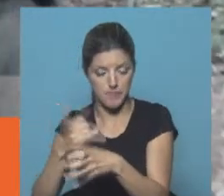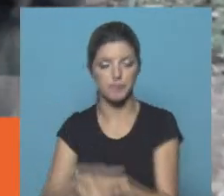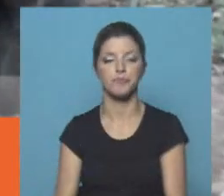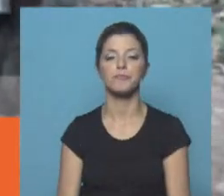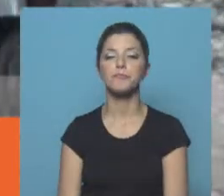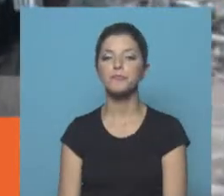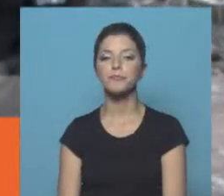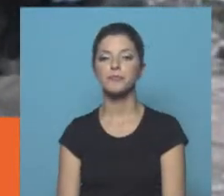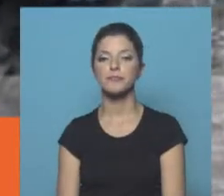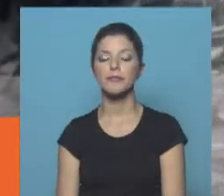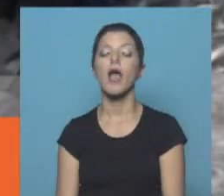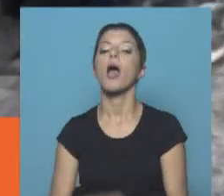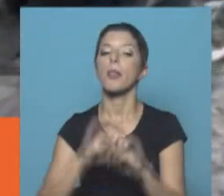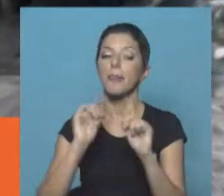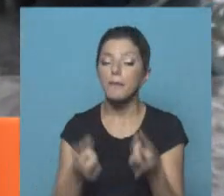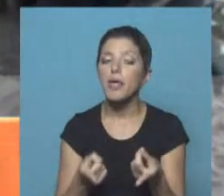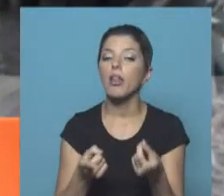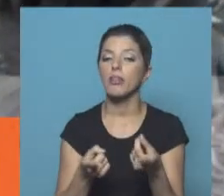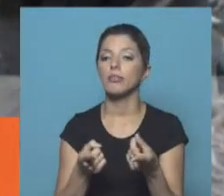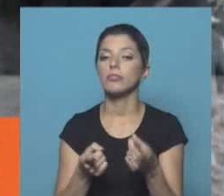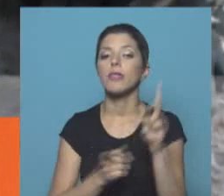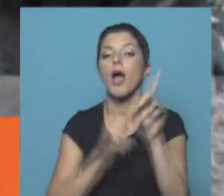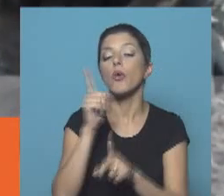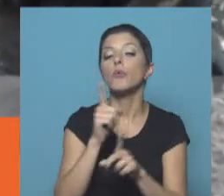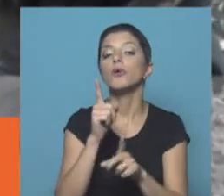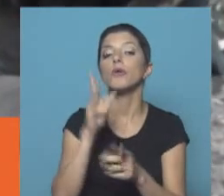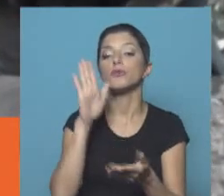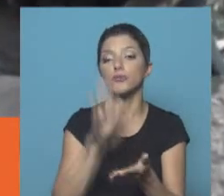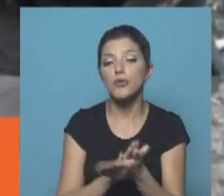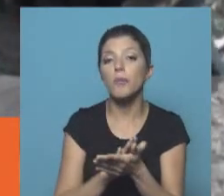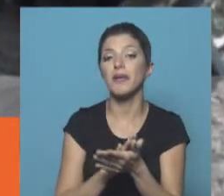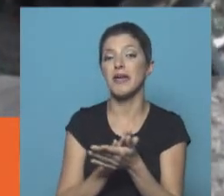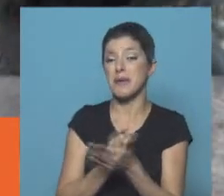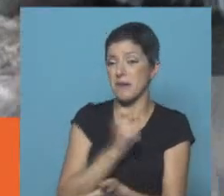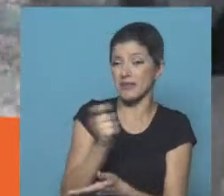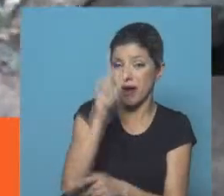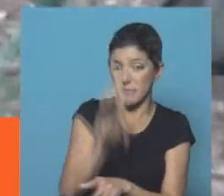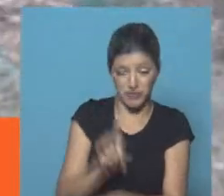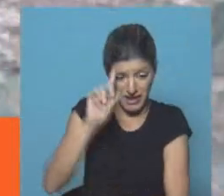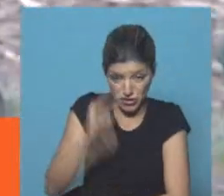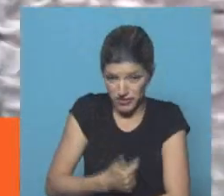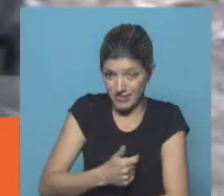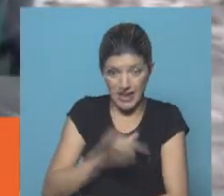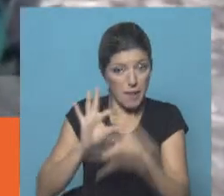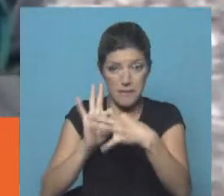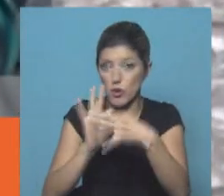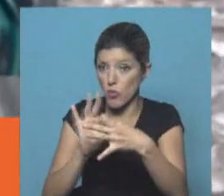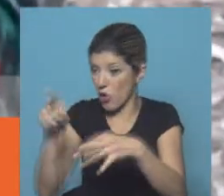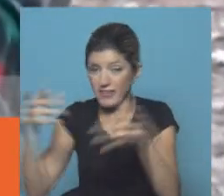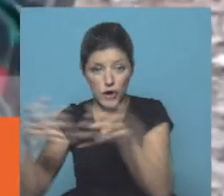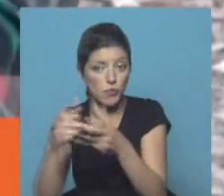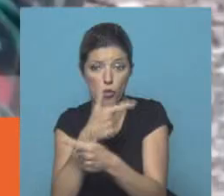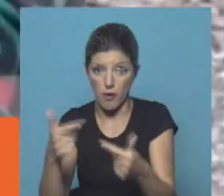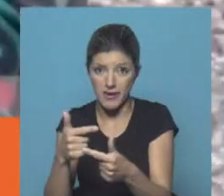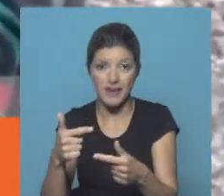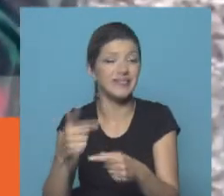hubo algunos abusos importantes, con algunos casos inclusive de muertes de inocentes que no tenían absolutamente nada que ver ni con el Ejército del Pueblo